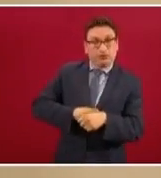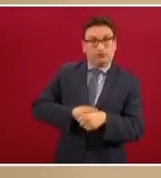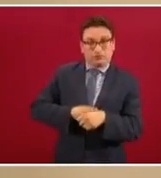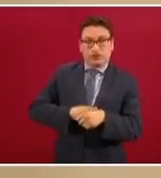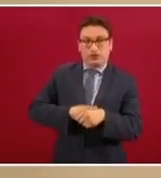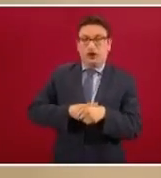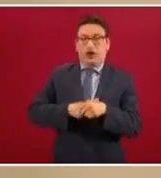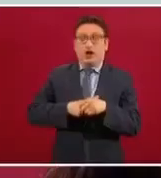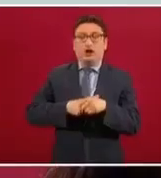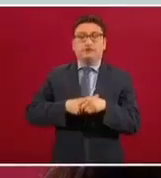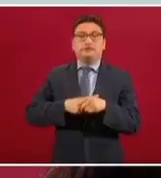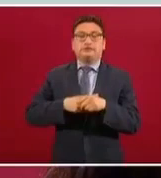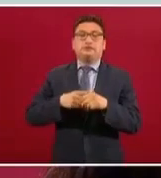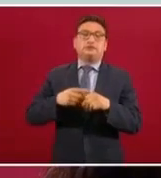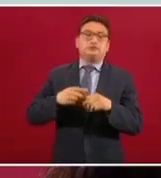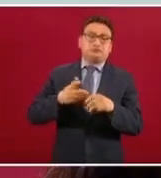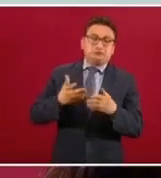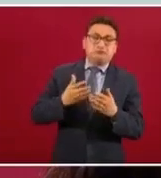es relativamente bajo.